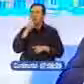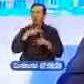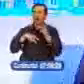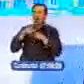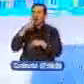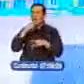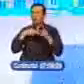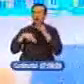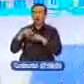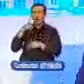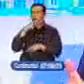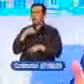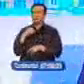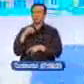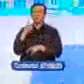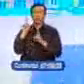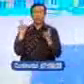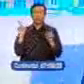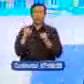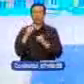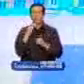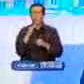través de los mitos ir generando este escenario de